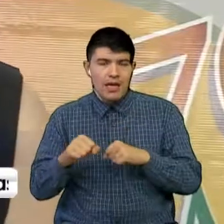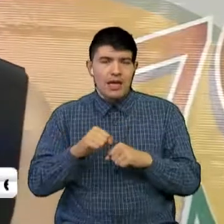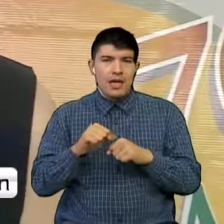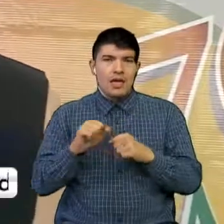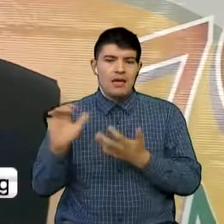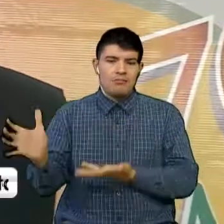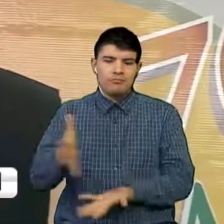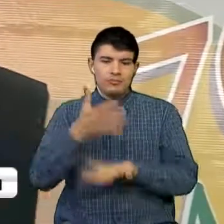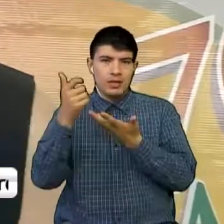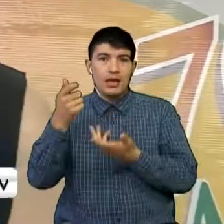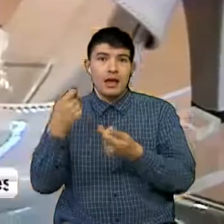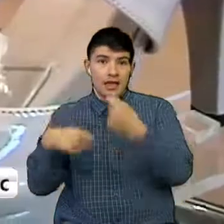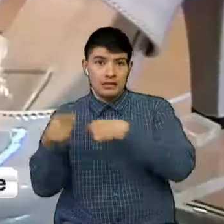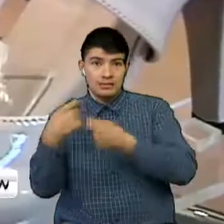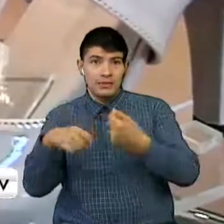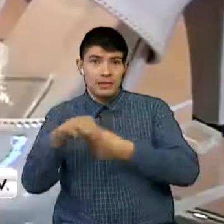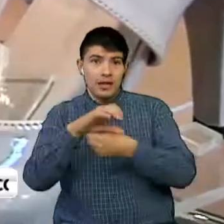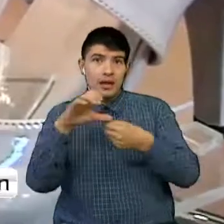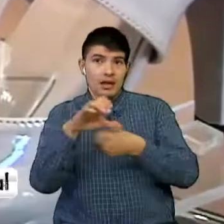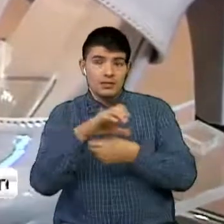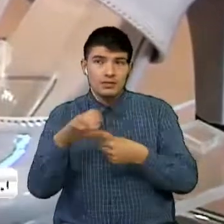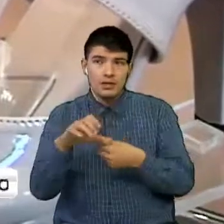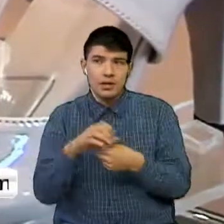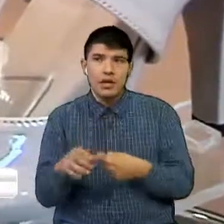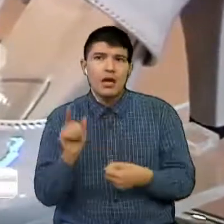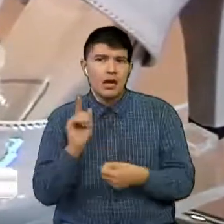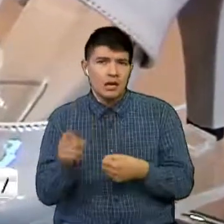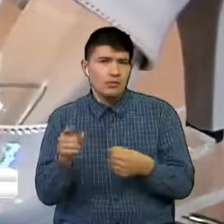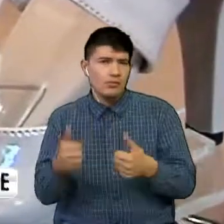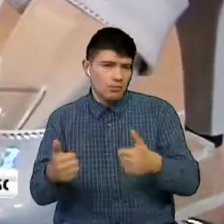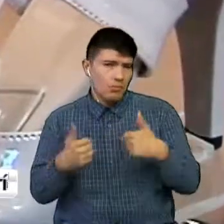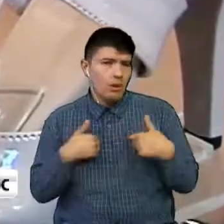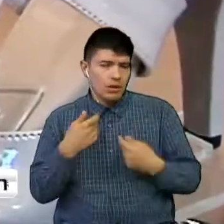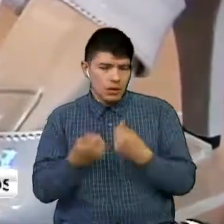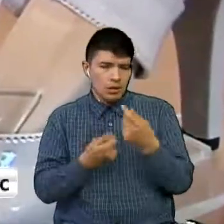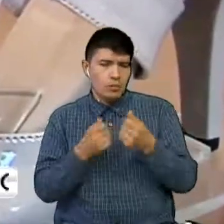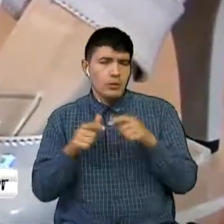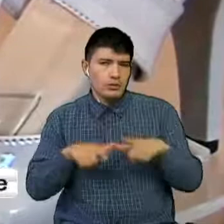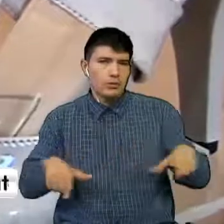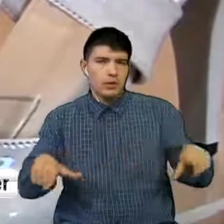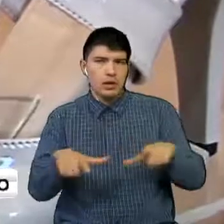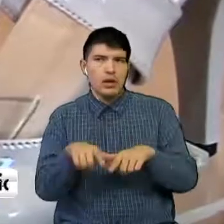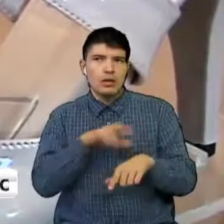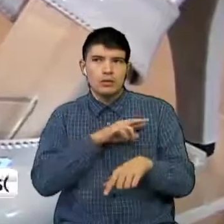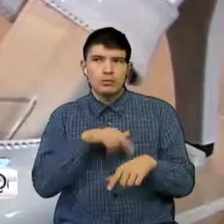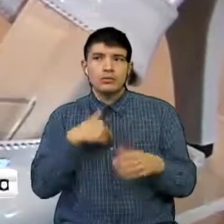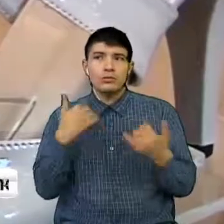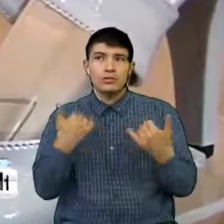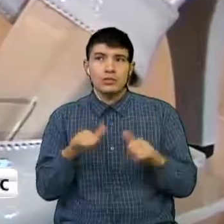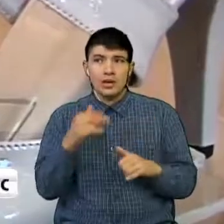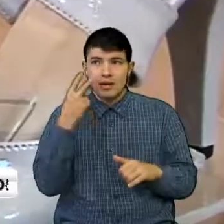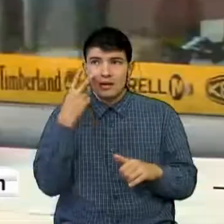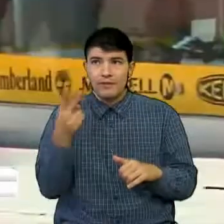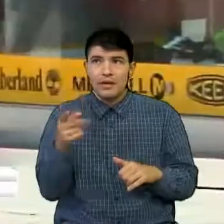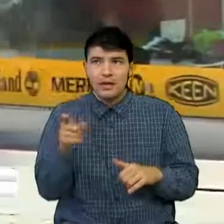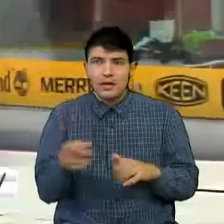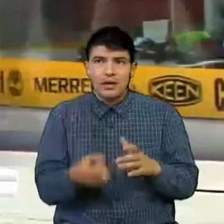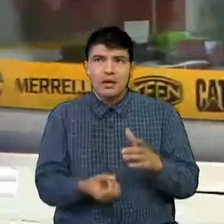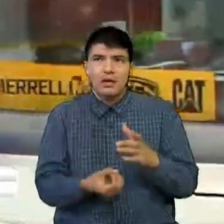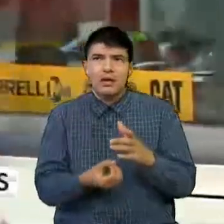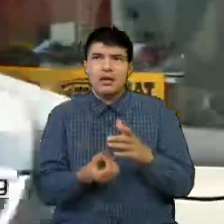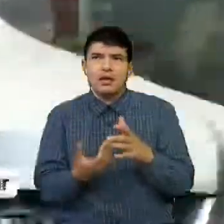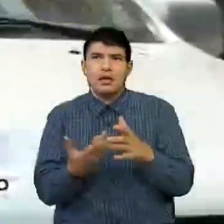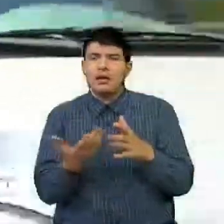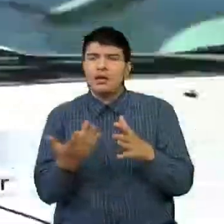las ventas en la ciudad y esto será bueno para el comercio local. Ya estamos viendo atractivos,